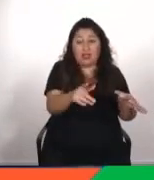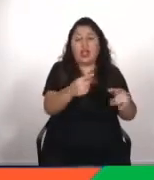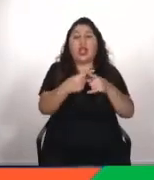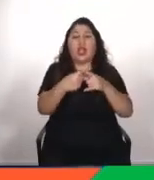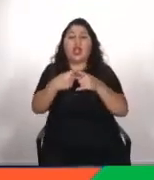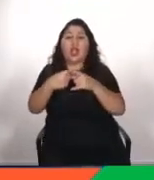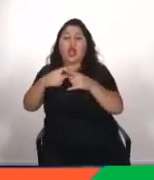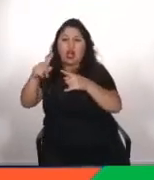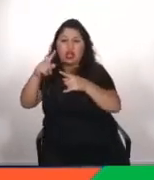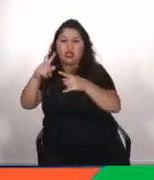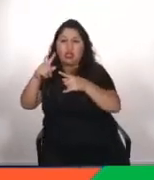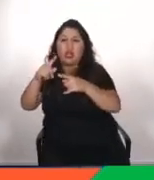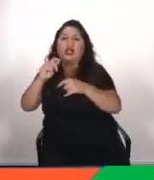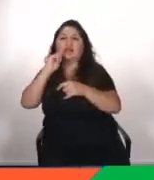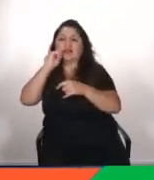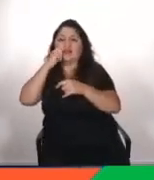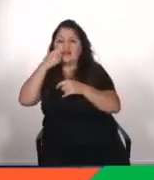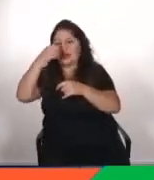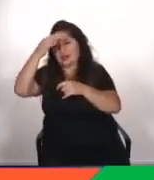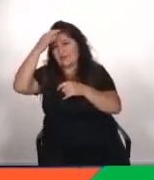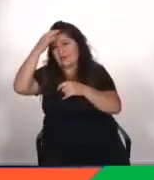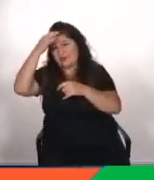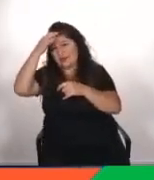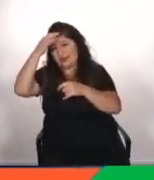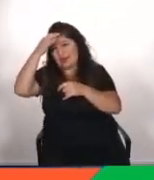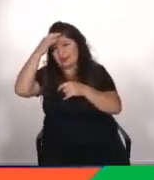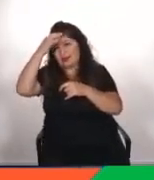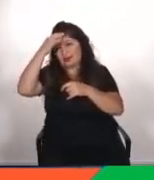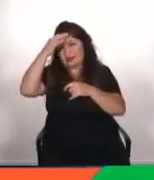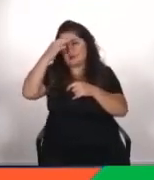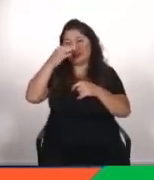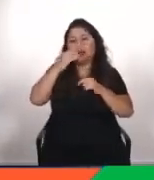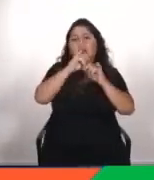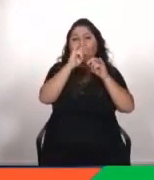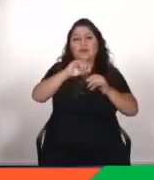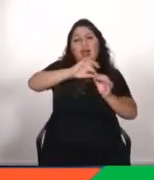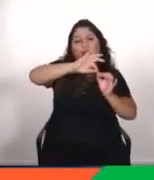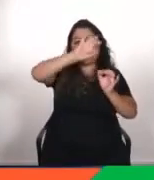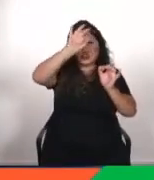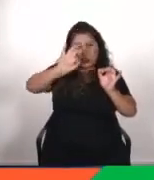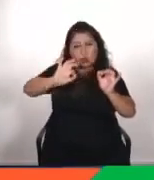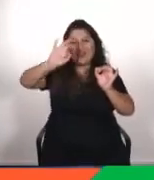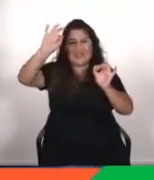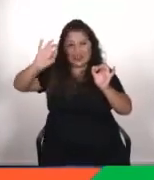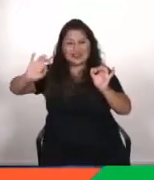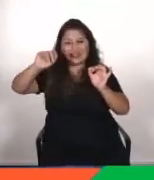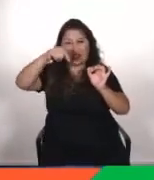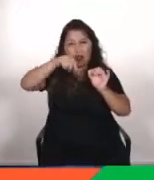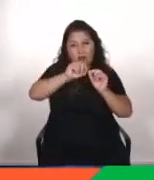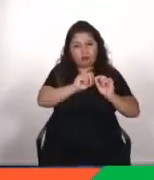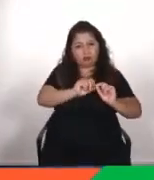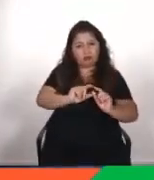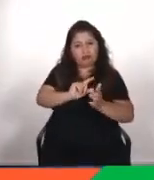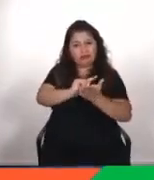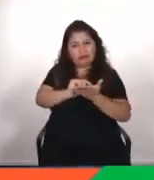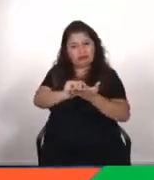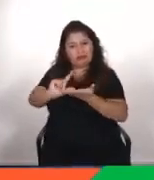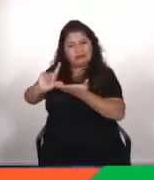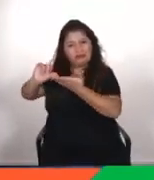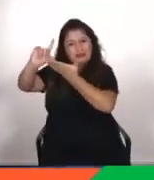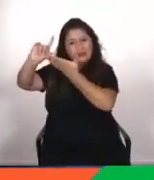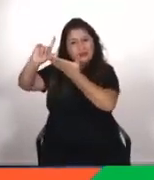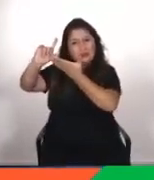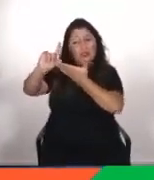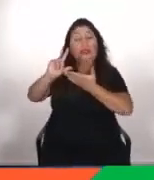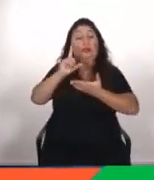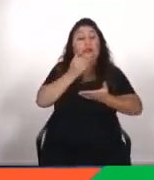de expansión, los modelos SIR, los modelos SAIR, esas curvas que estamos viendo, ¿no? Eso por un lado, pero también se